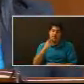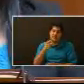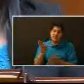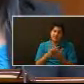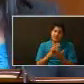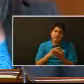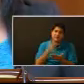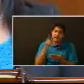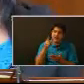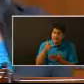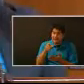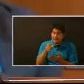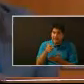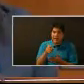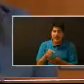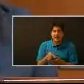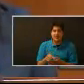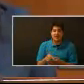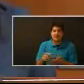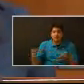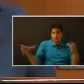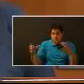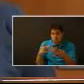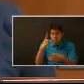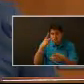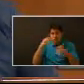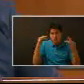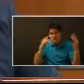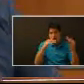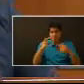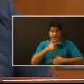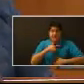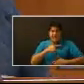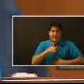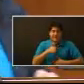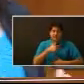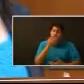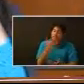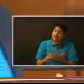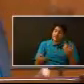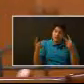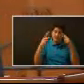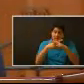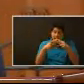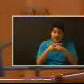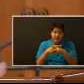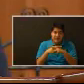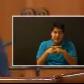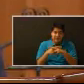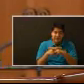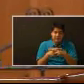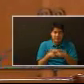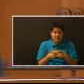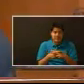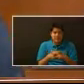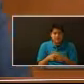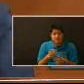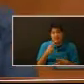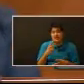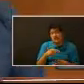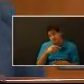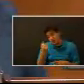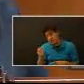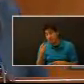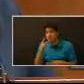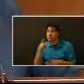a un ejército y se fue a pelear. Claro, le dijo a Débora, ay, pero es que si tú no vas conmigo,